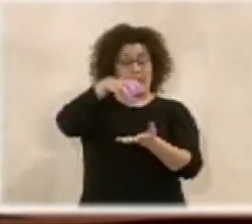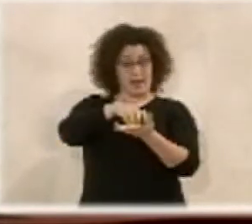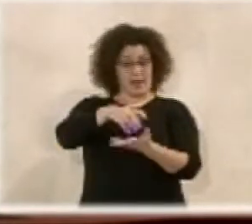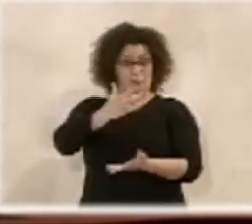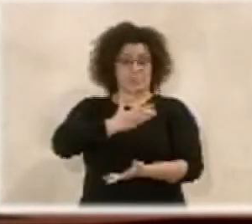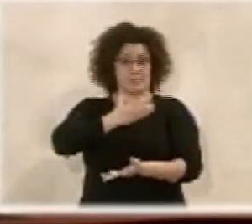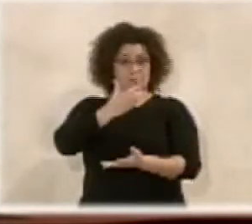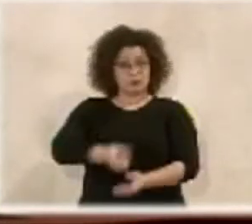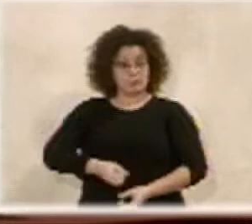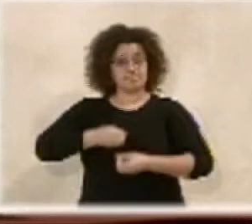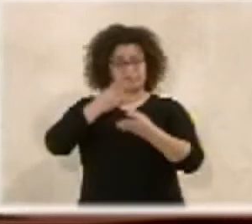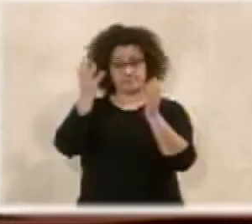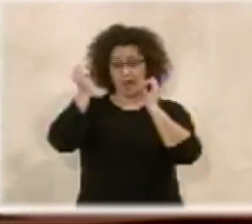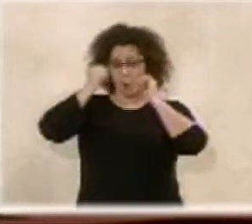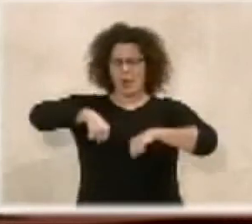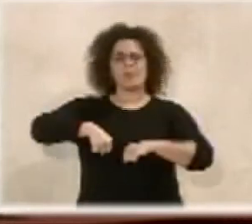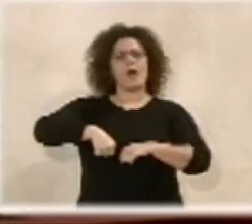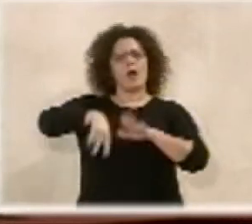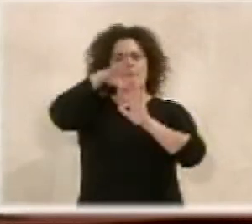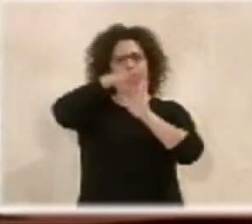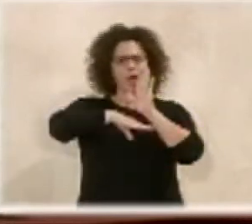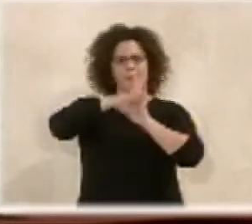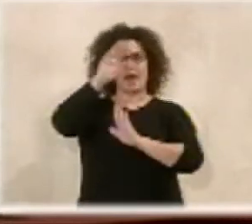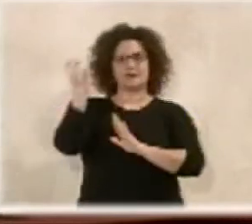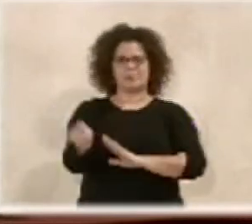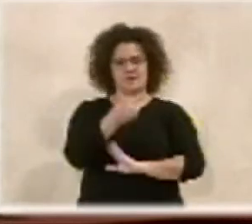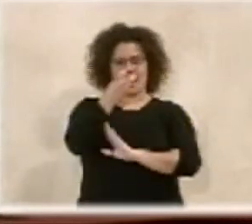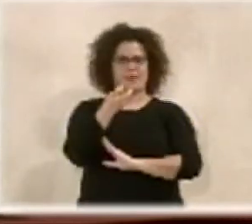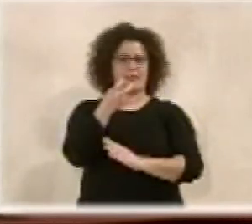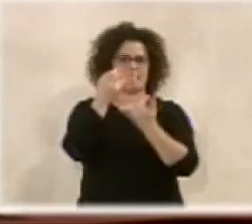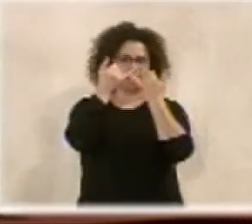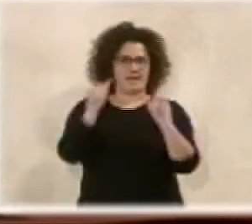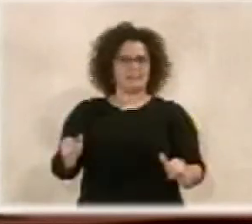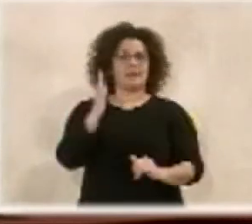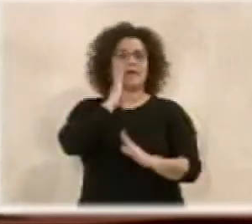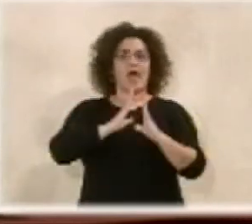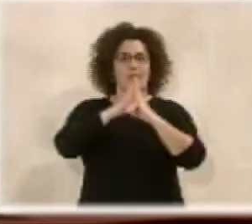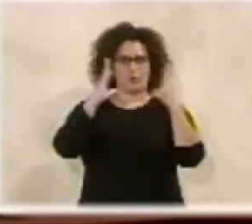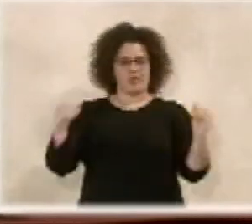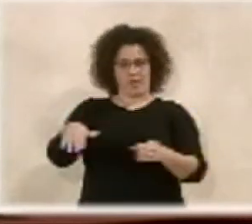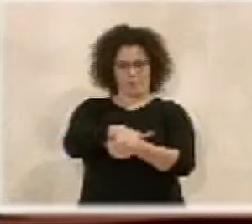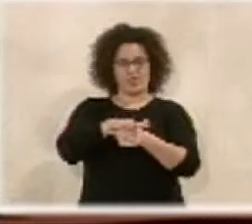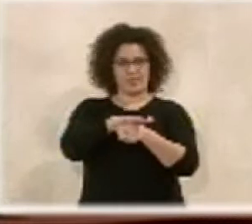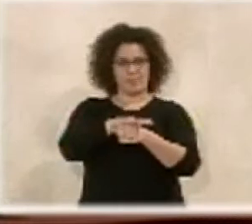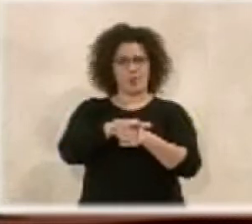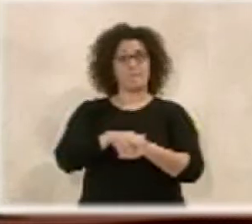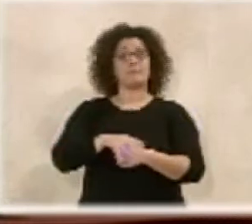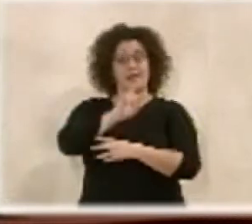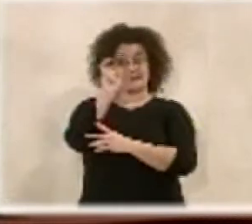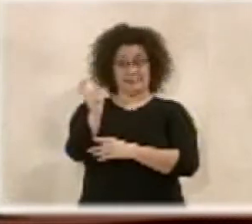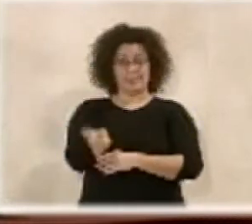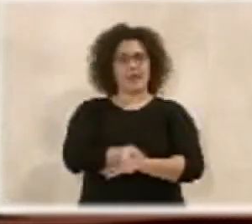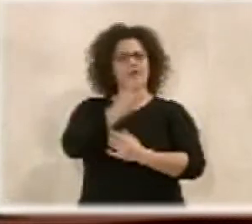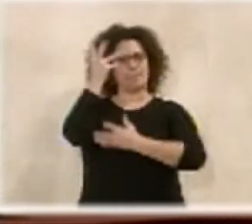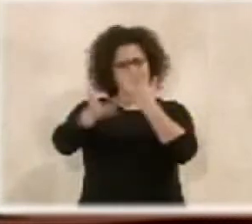acuerda programar actividades para la conmemoración del Día de Andalucía en el municipio. Dichas actividades se orientarán